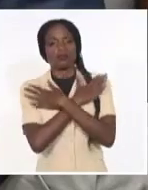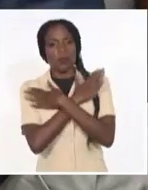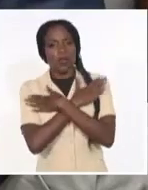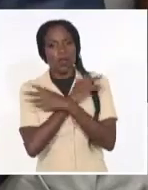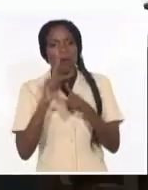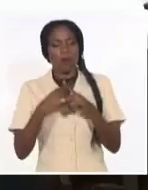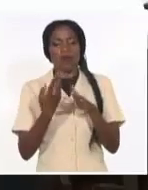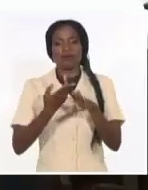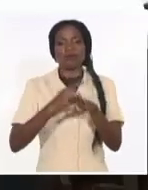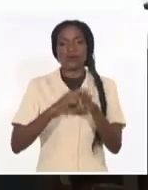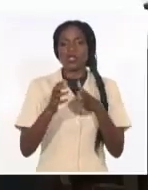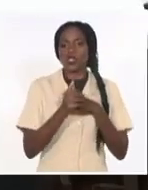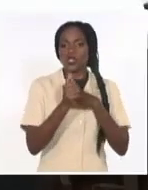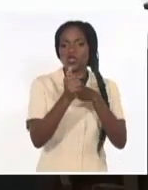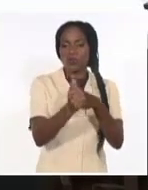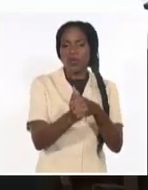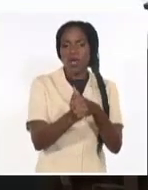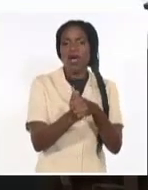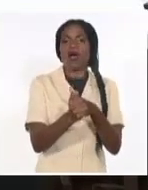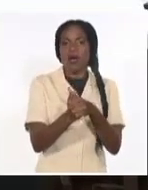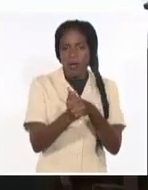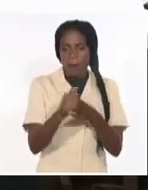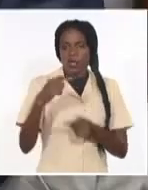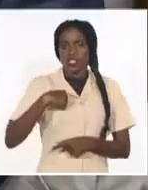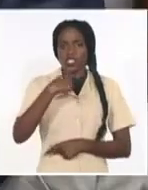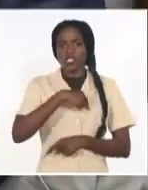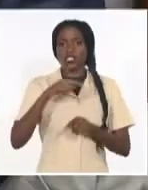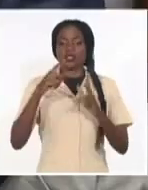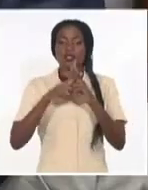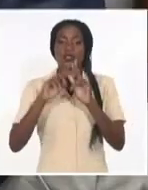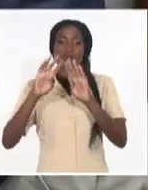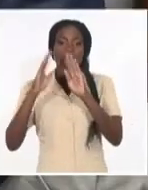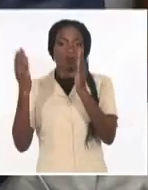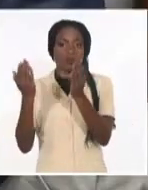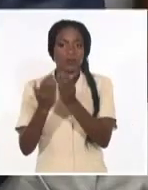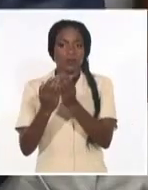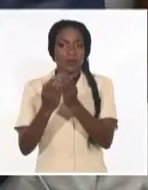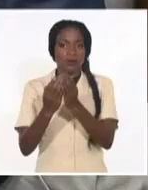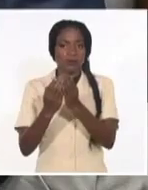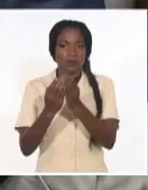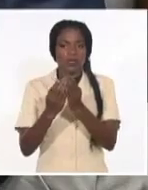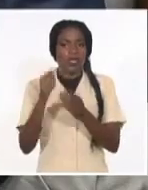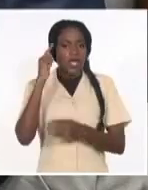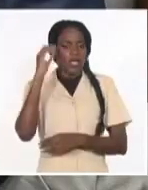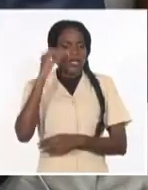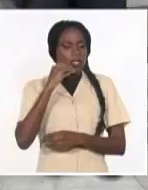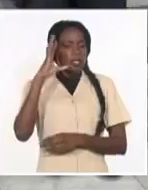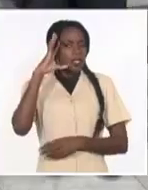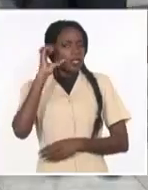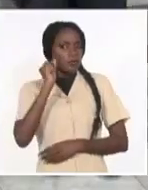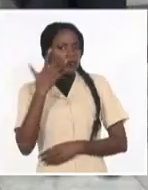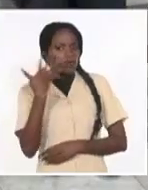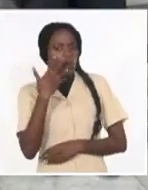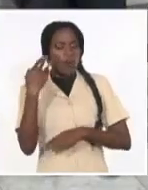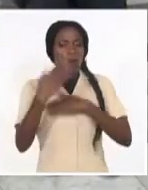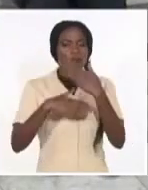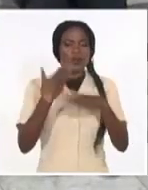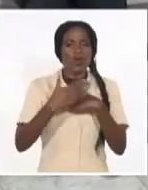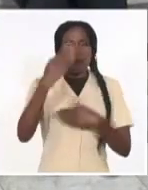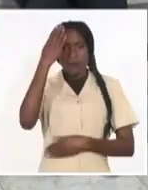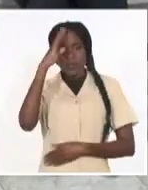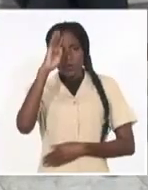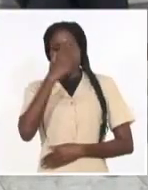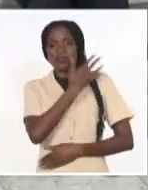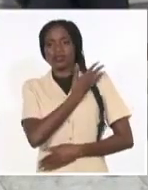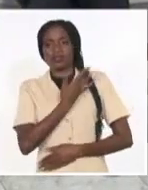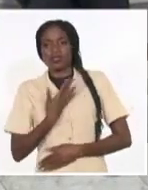representa su liderazgo para China y el mundo. Por la comprensión que ha tenido de la problemática cubana, por la sensibilidad